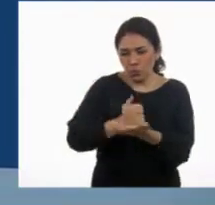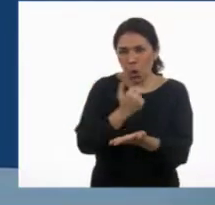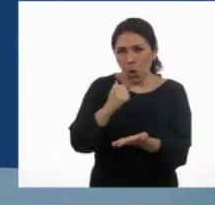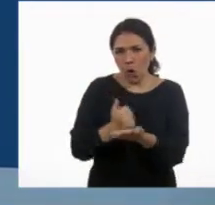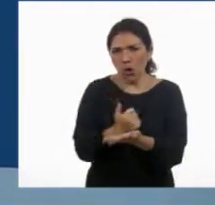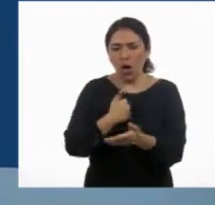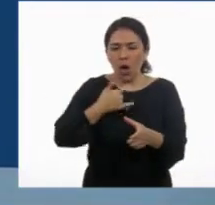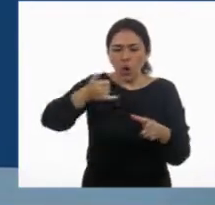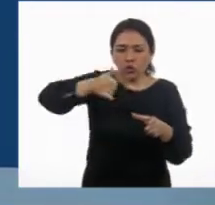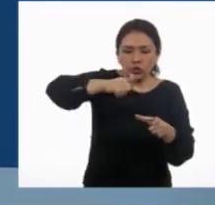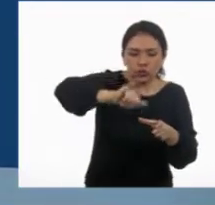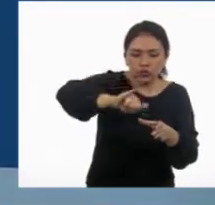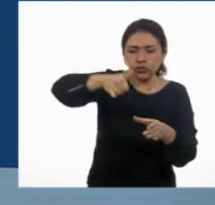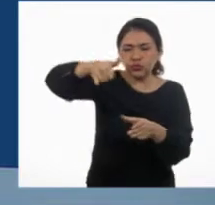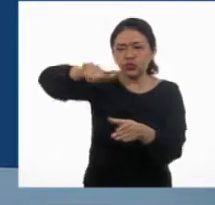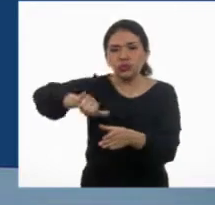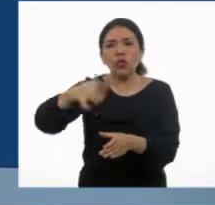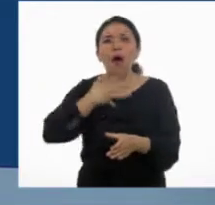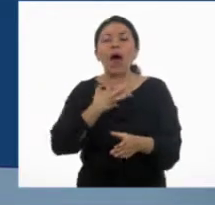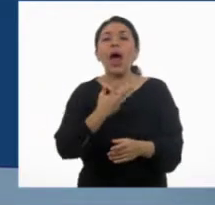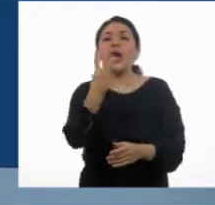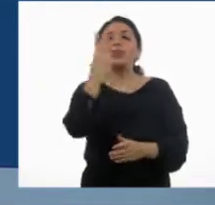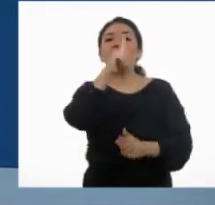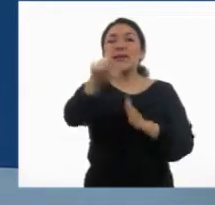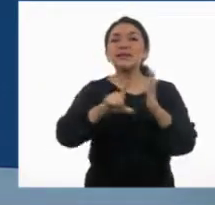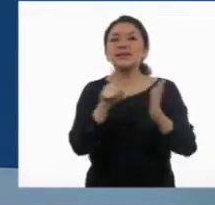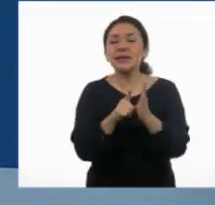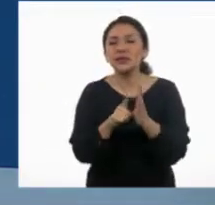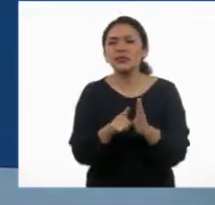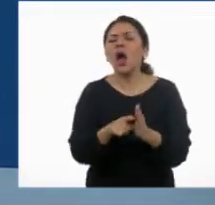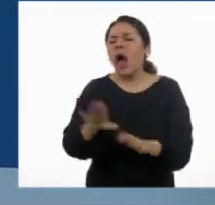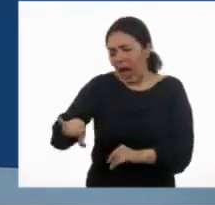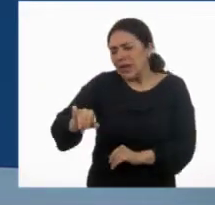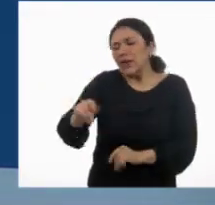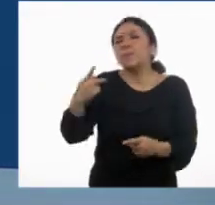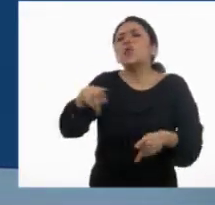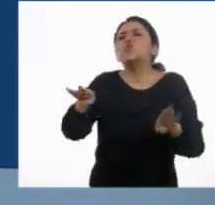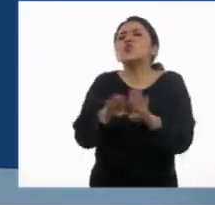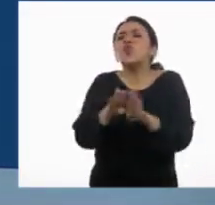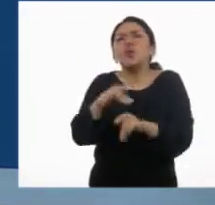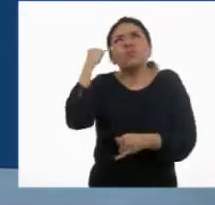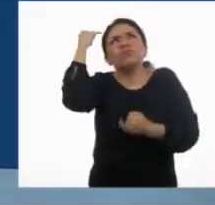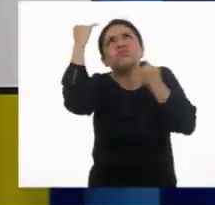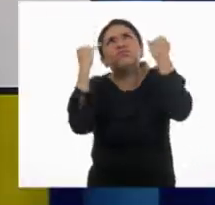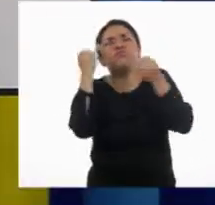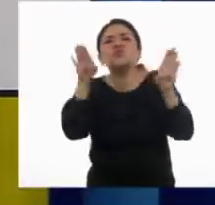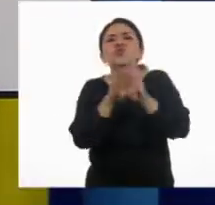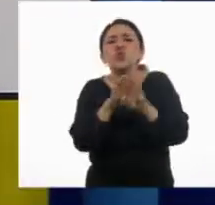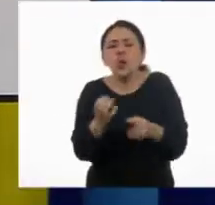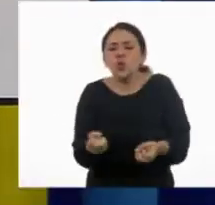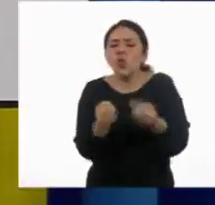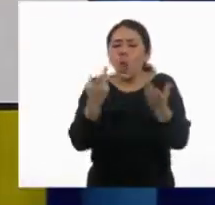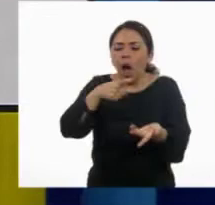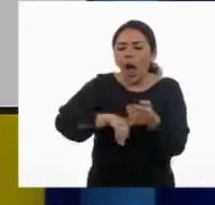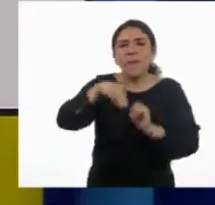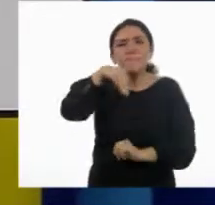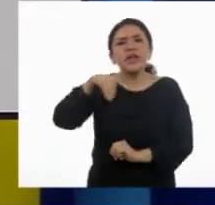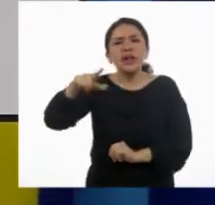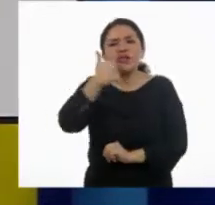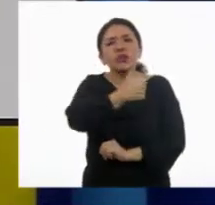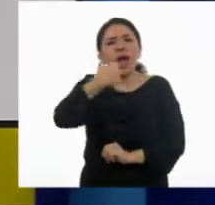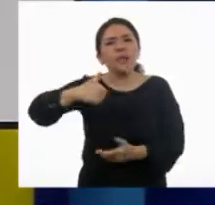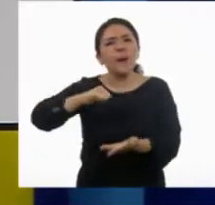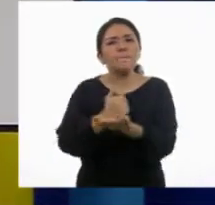yo solamente 3 litros. ¿Y cómo lo hiciste? A ver, explícame, ¿cuántos mililitros tiene cada